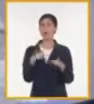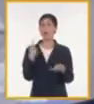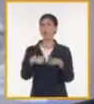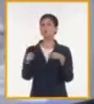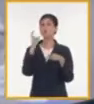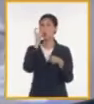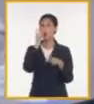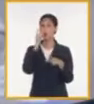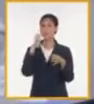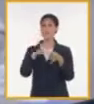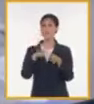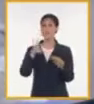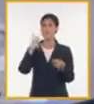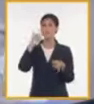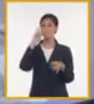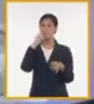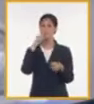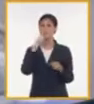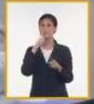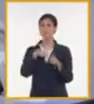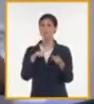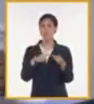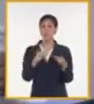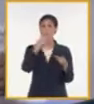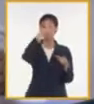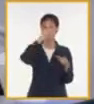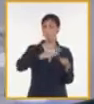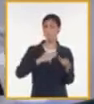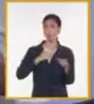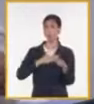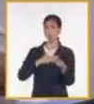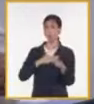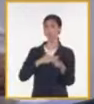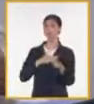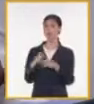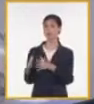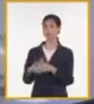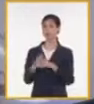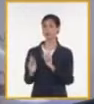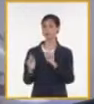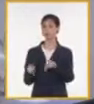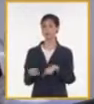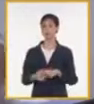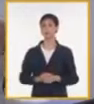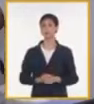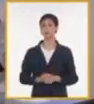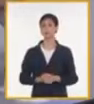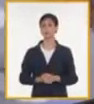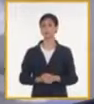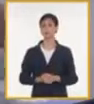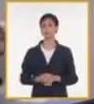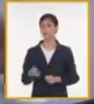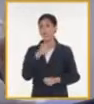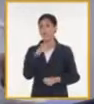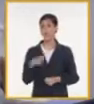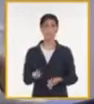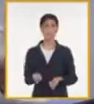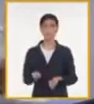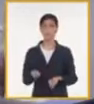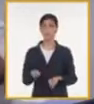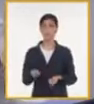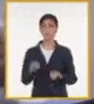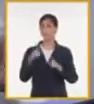emigrado cubano delante suyo así que hay una continuidad histórica y no hay variación este este tema de fomentaron el